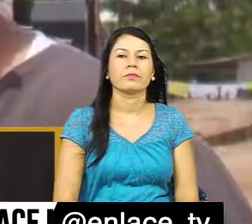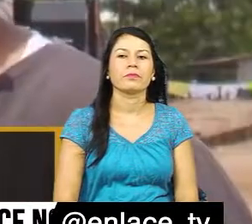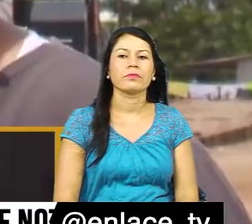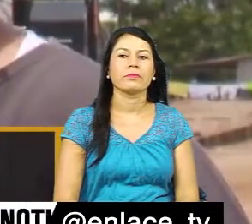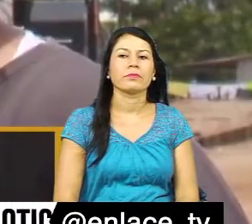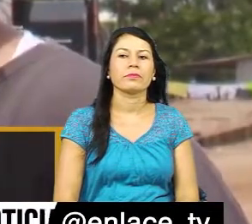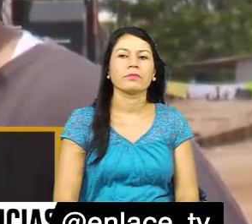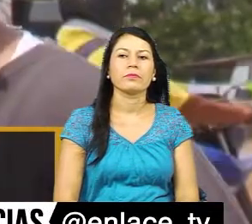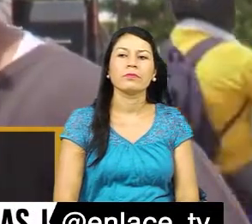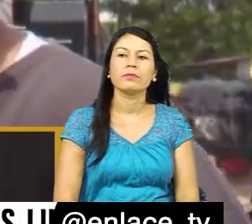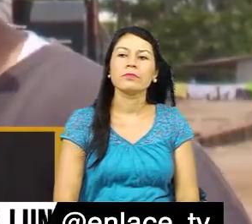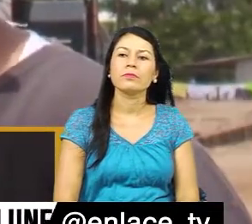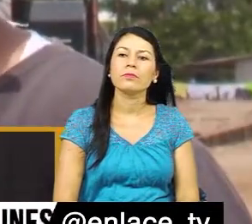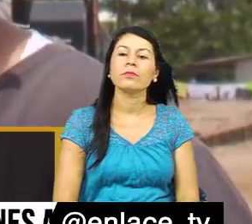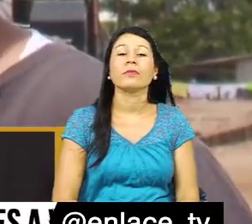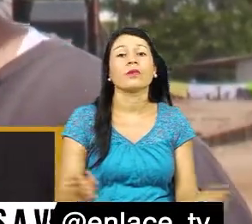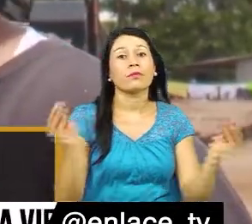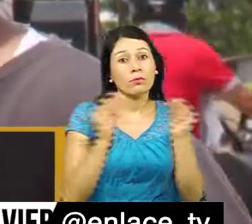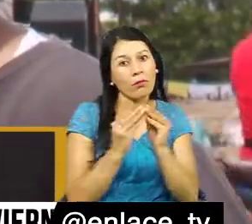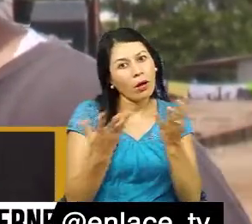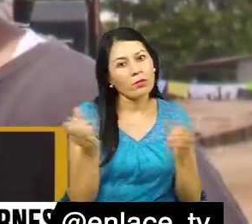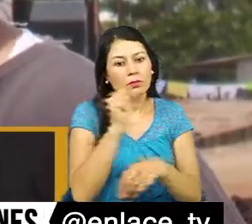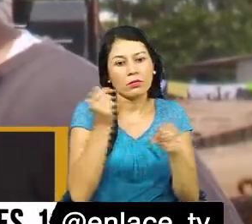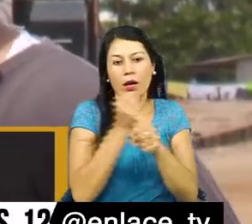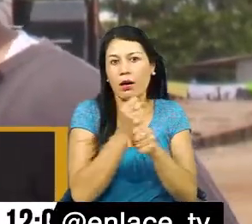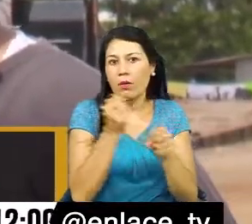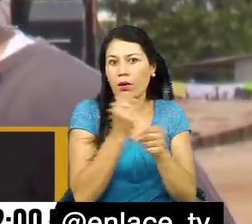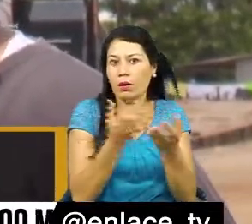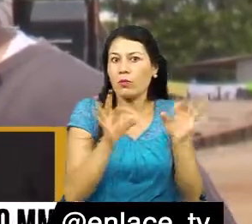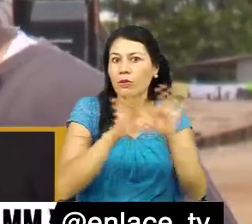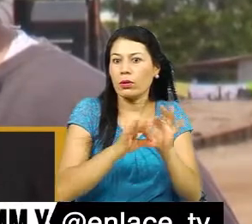Y a buscar el sustento para nuestra familia, porque para nadie es un secreto,